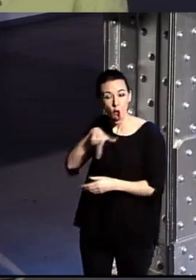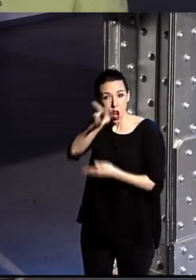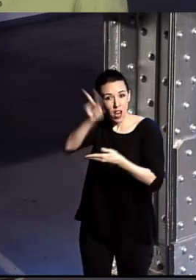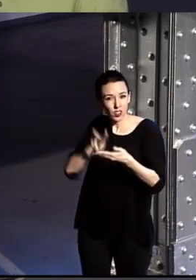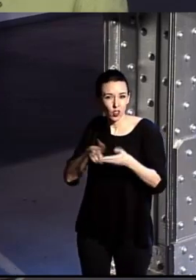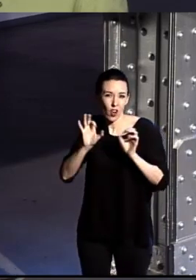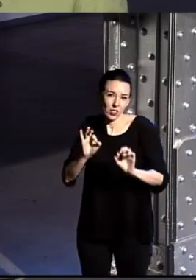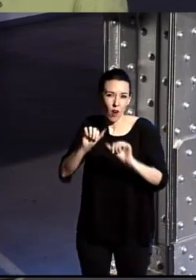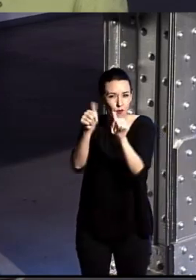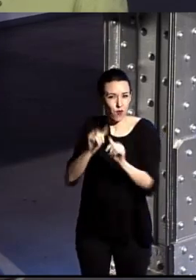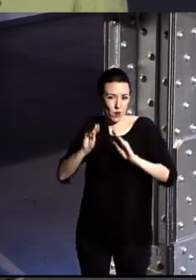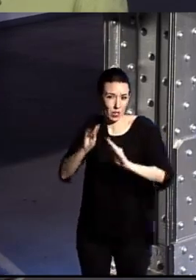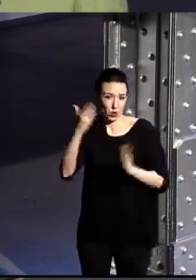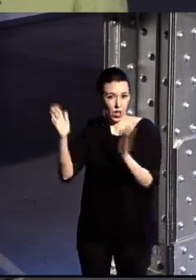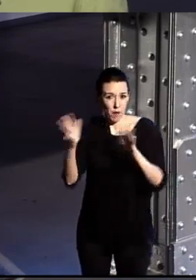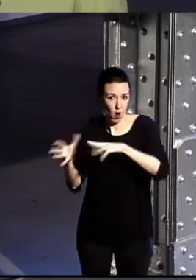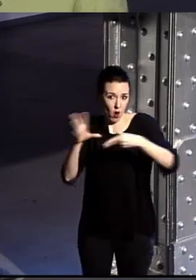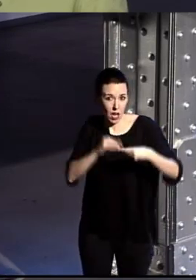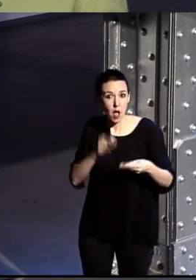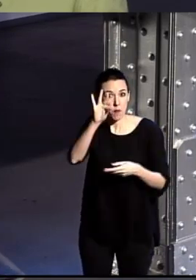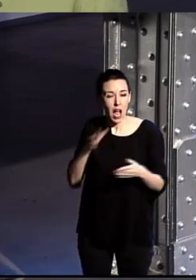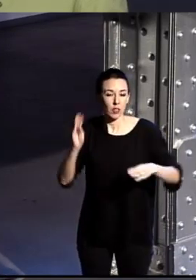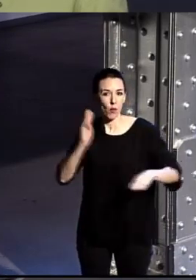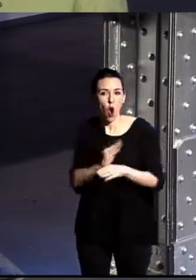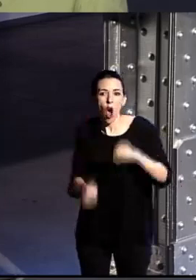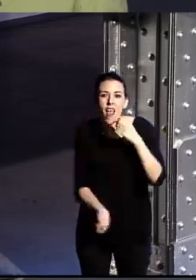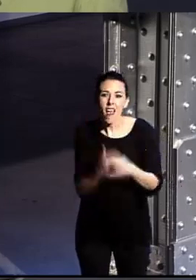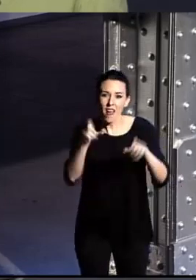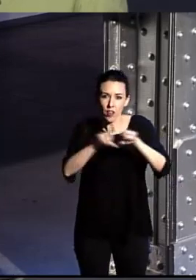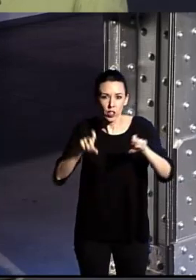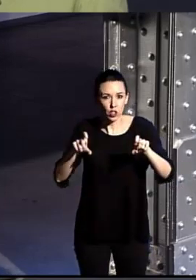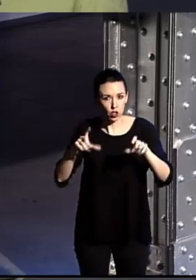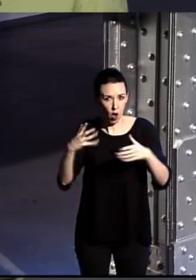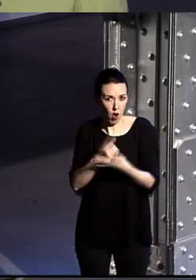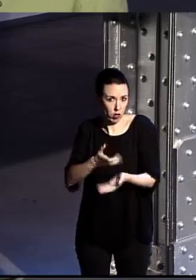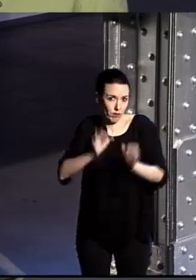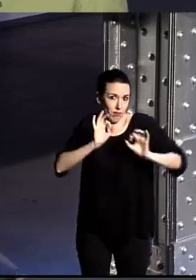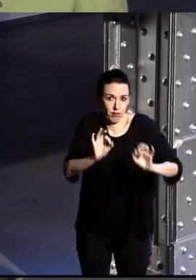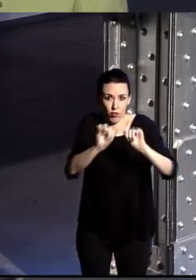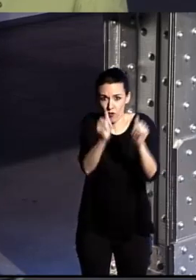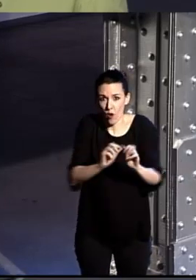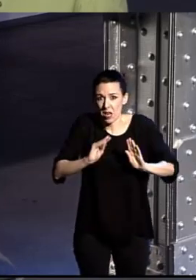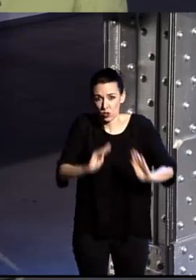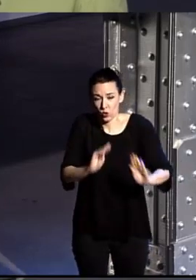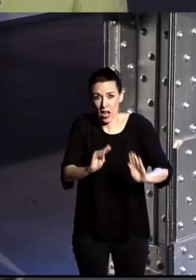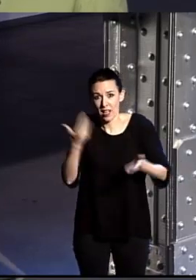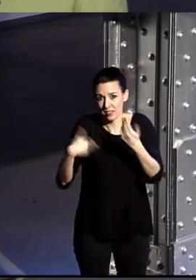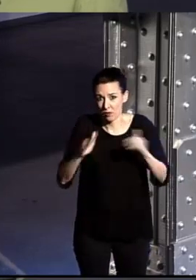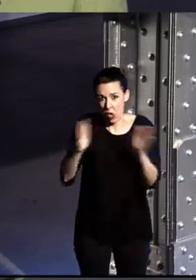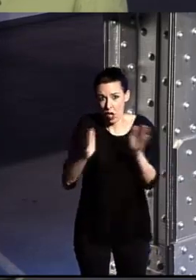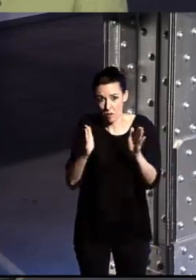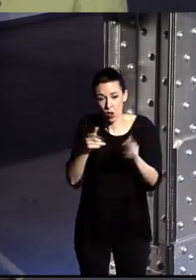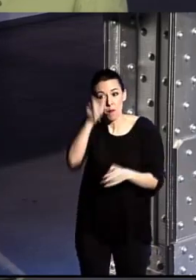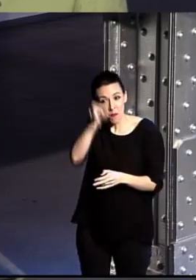son de una determinada manera, en la que los editores, y más este editor todopoderoso de Verne, era de una determinada manera, y en la que los autores escriben de